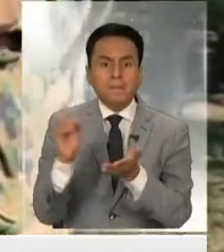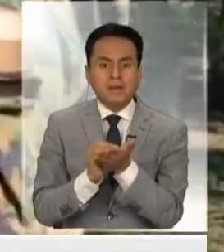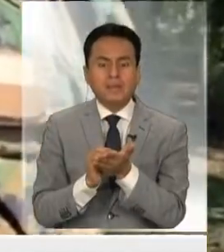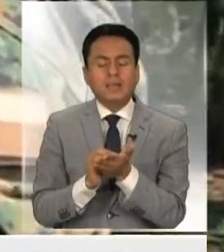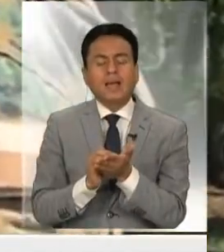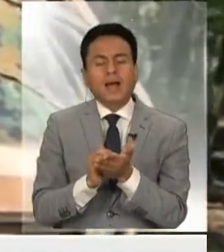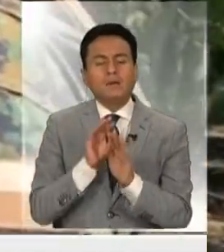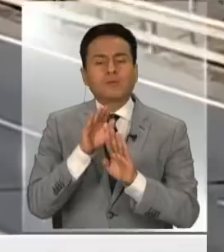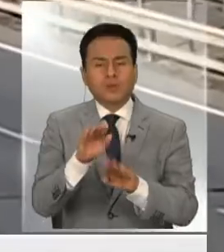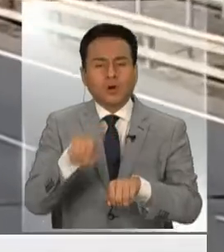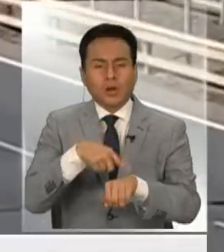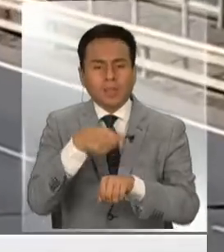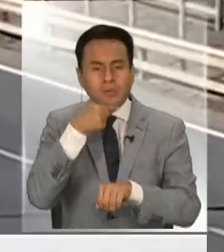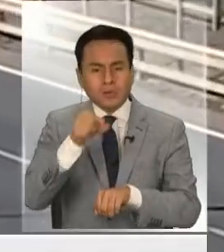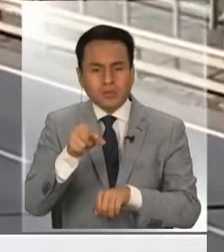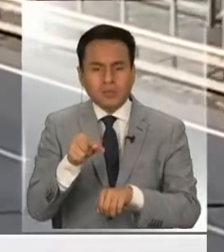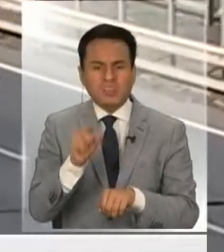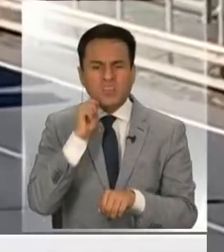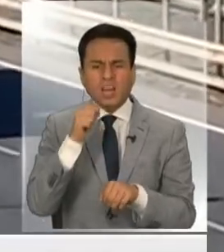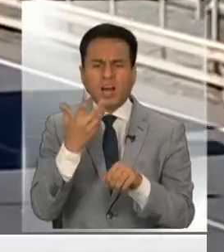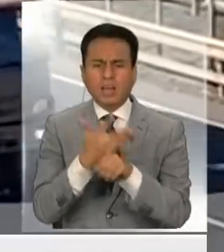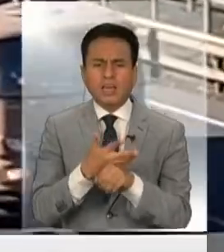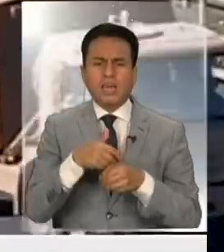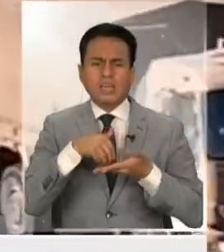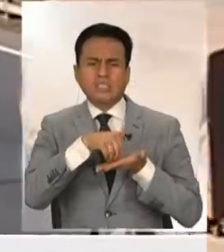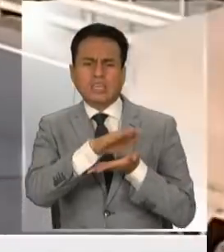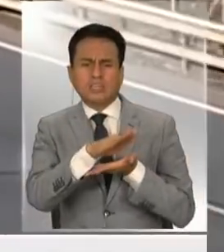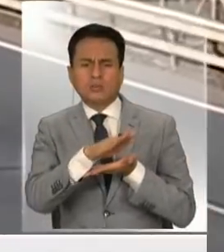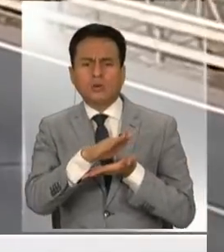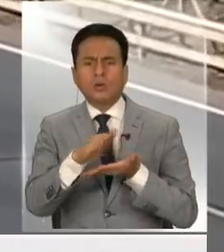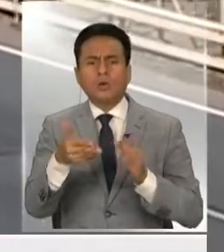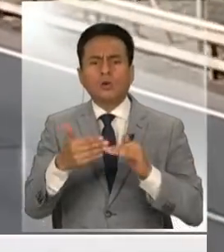las próximas horas. Todo en medio del rechazo de las